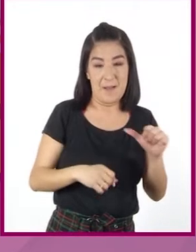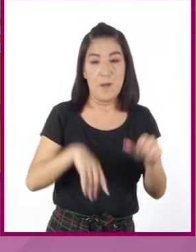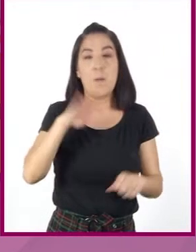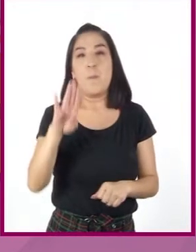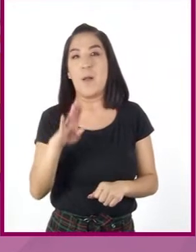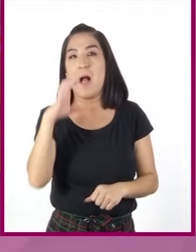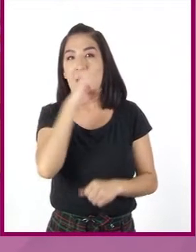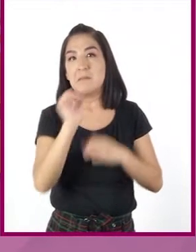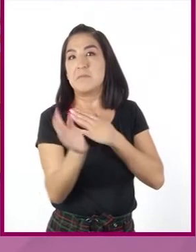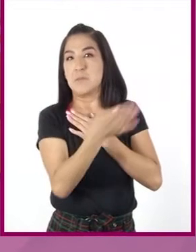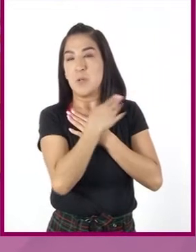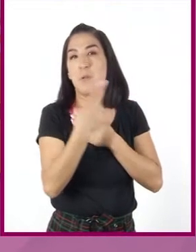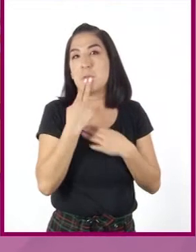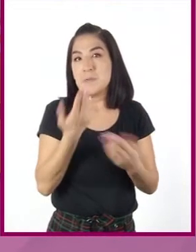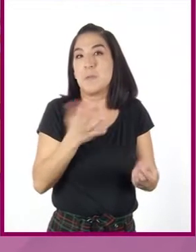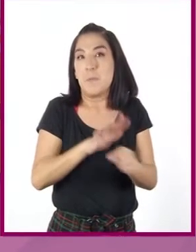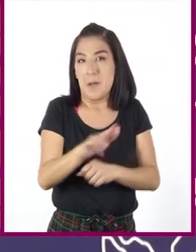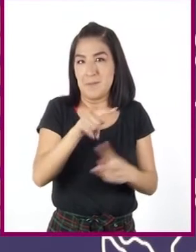calor.